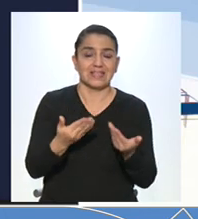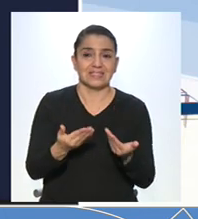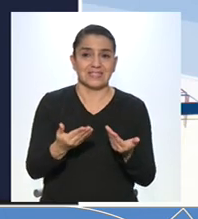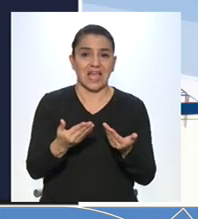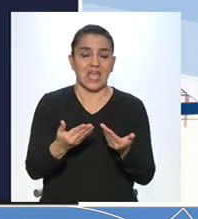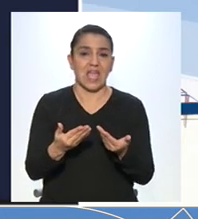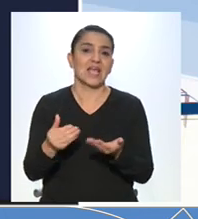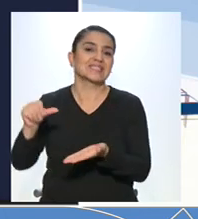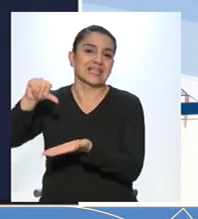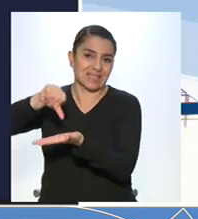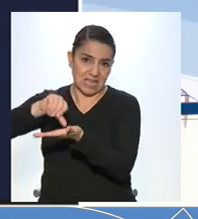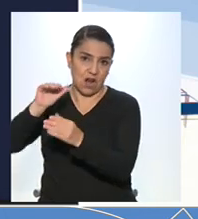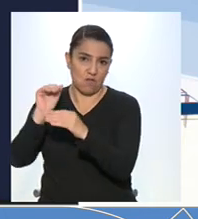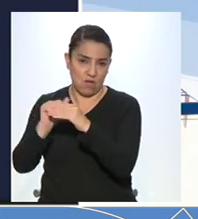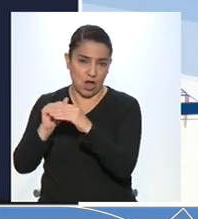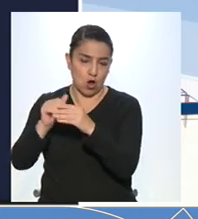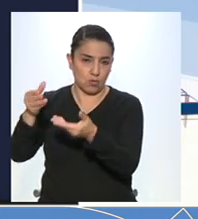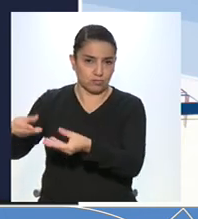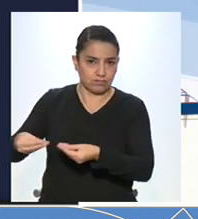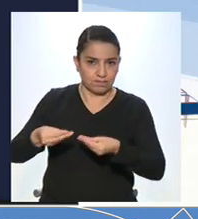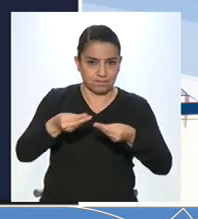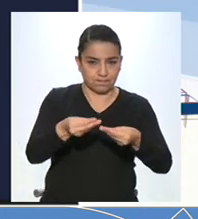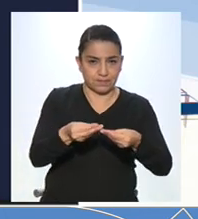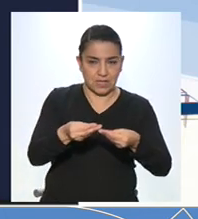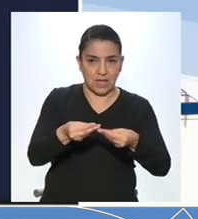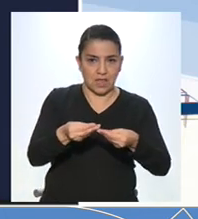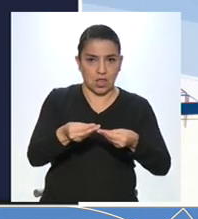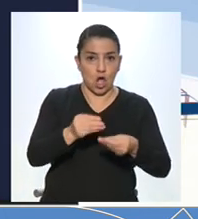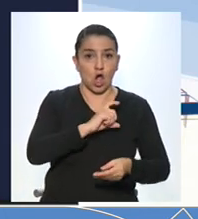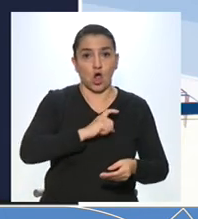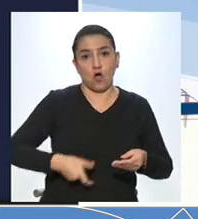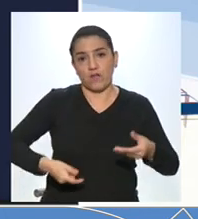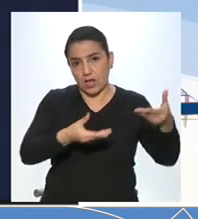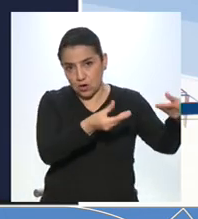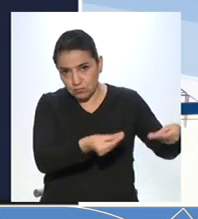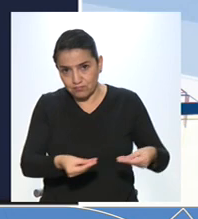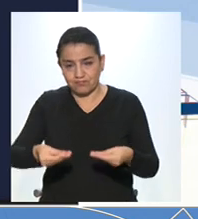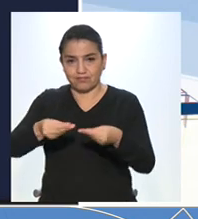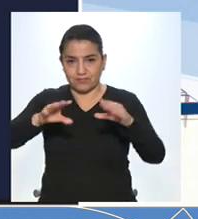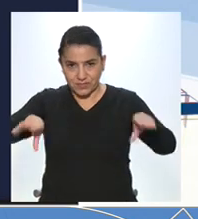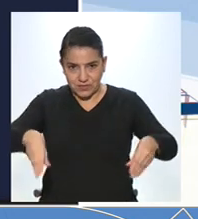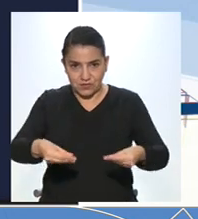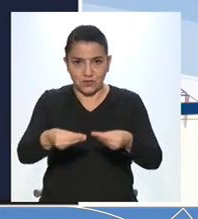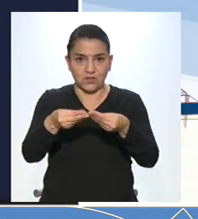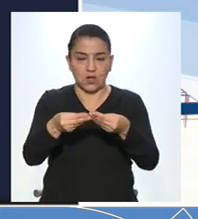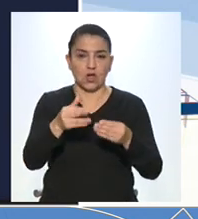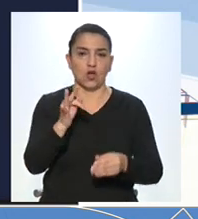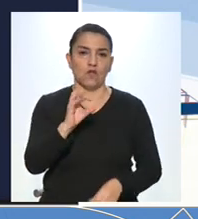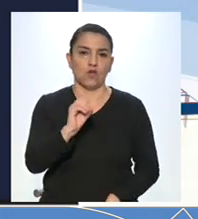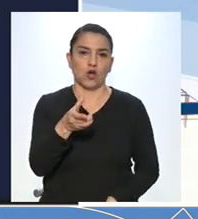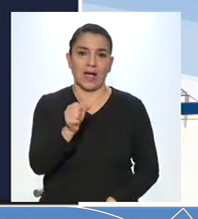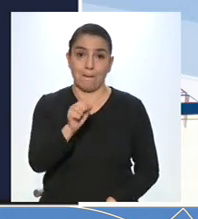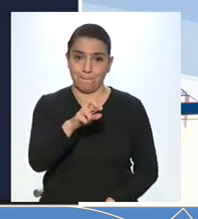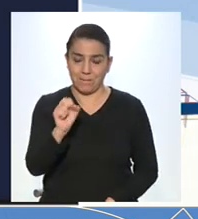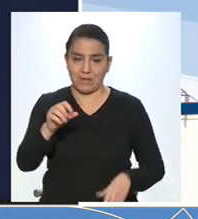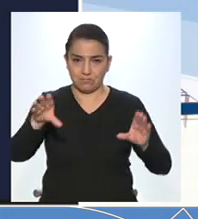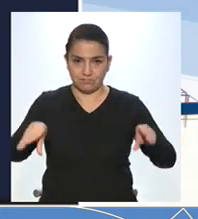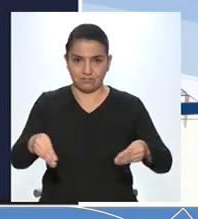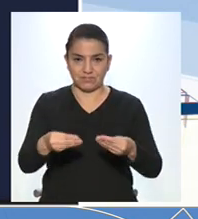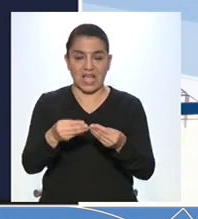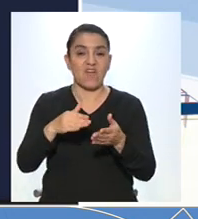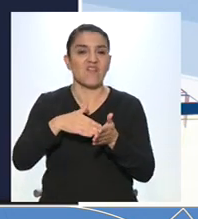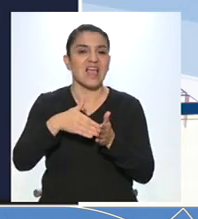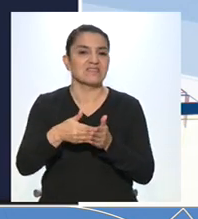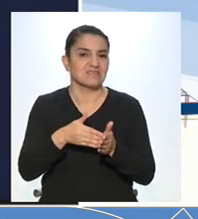Banco Central con las garantías que aportó el gobierno a través de FOGAPE y la flexibilización